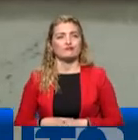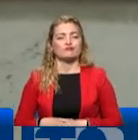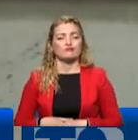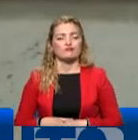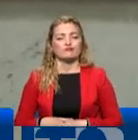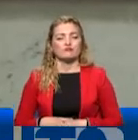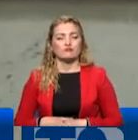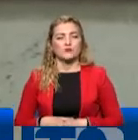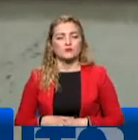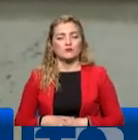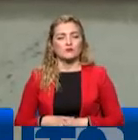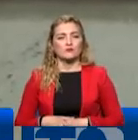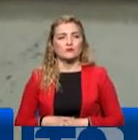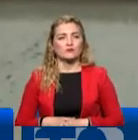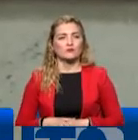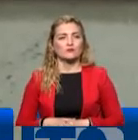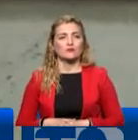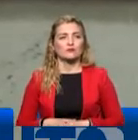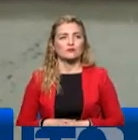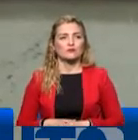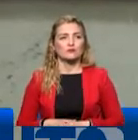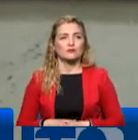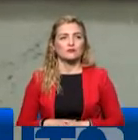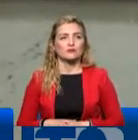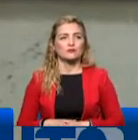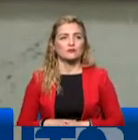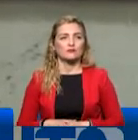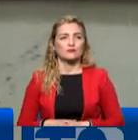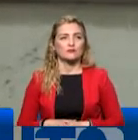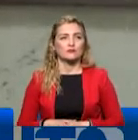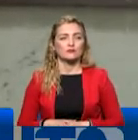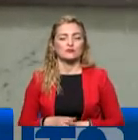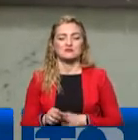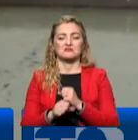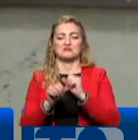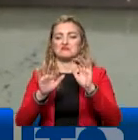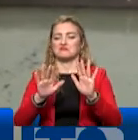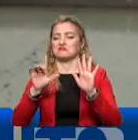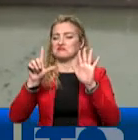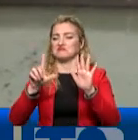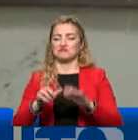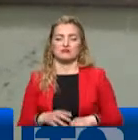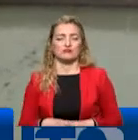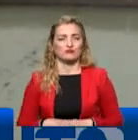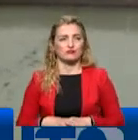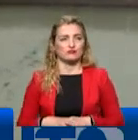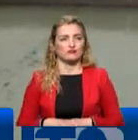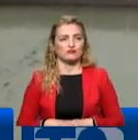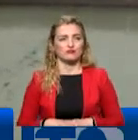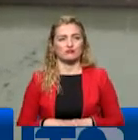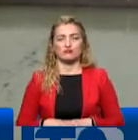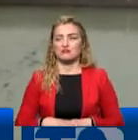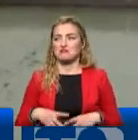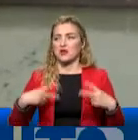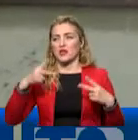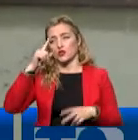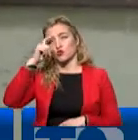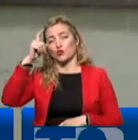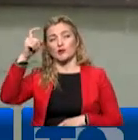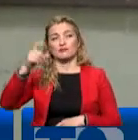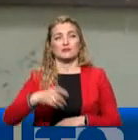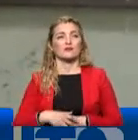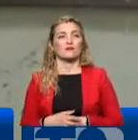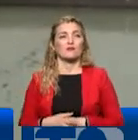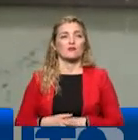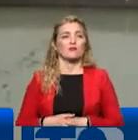manos, todo esto me tenía 17 años apenas, ¿no? Y con muchos sueños por delante. Pero